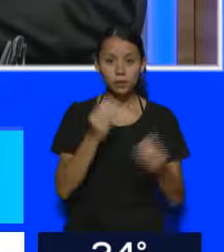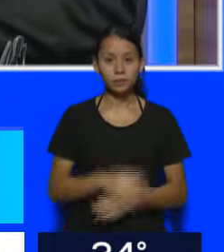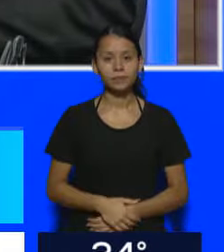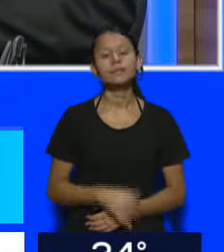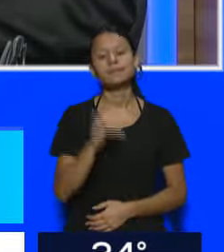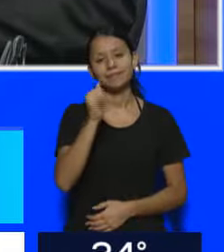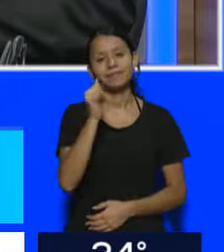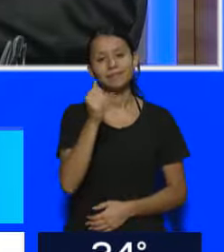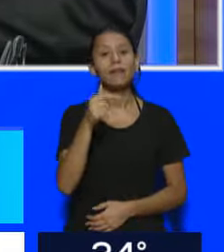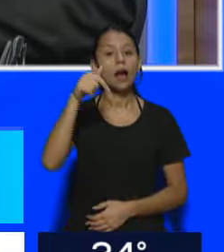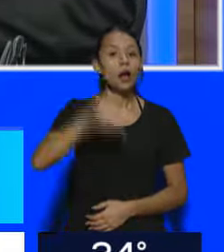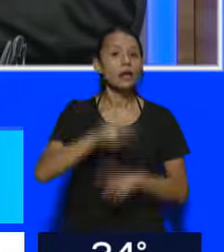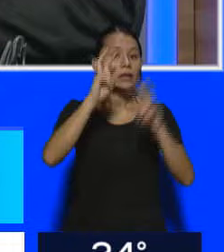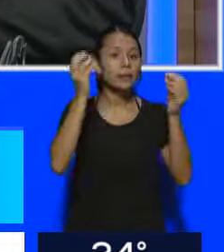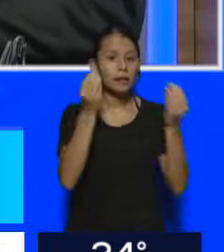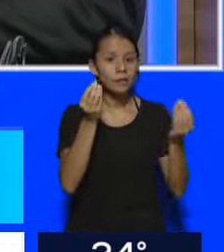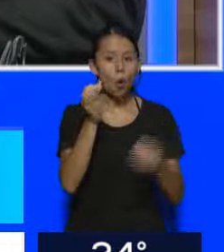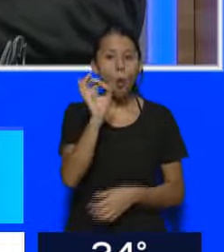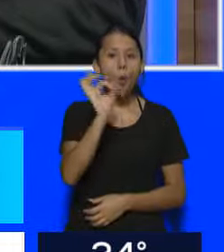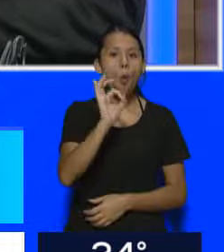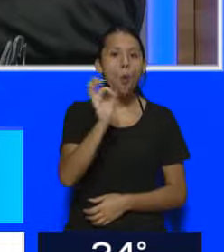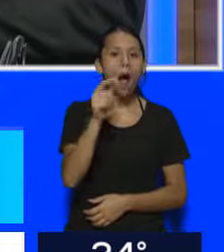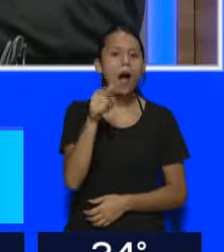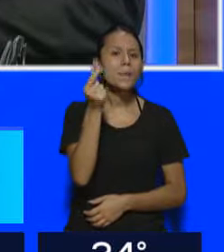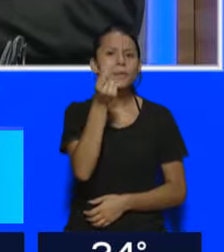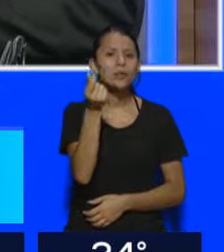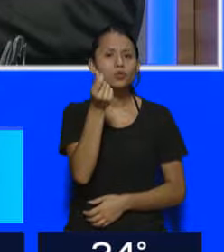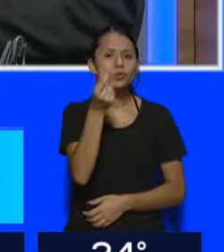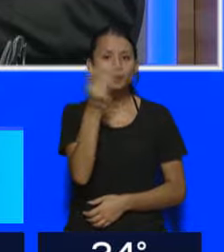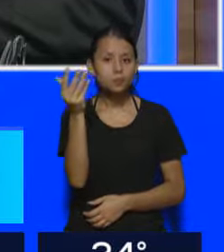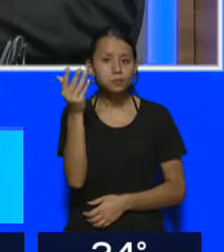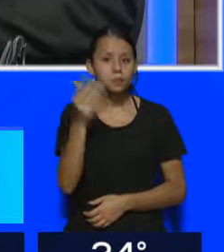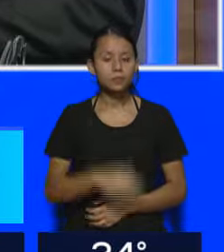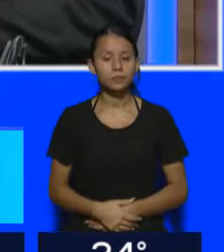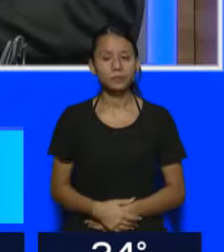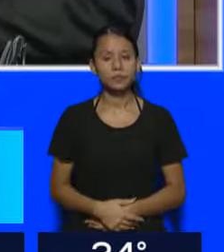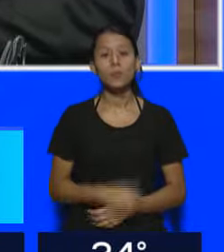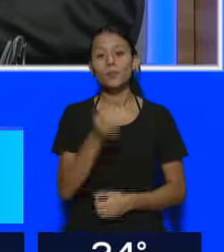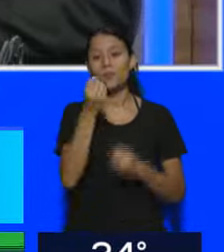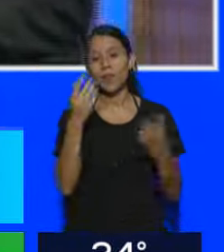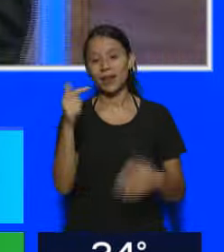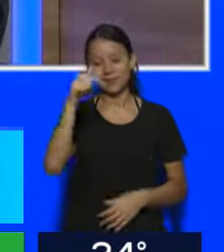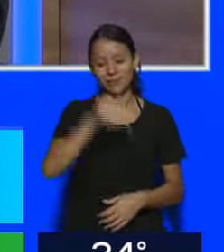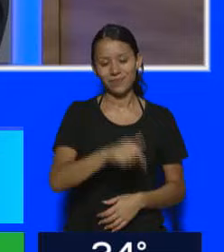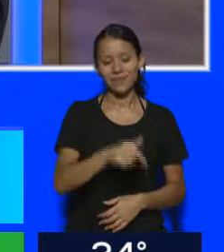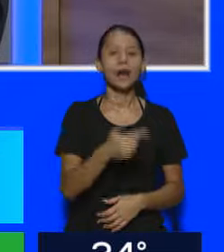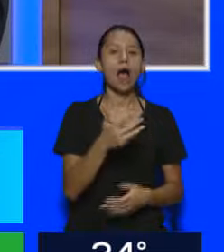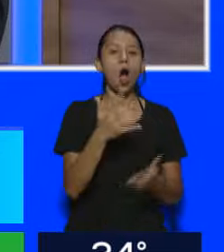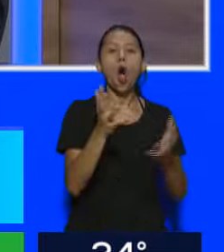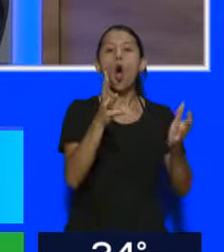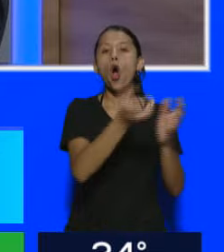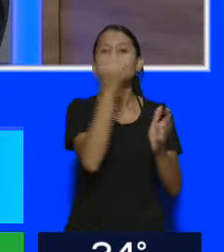uva en el marco de lo que ya está efectuándose en varios lugares, la cosecha 2024. Es